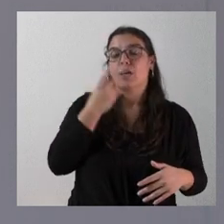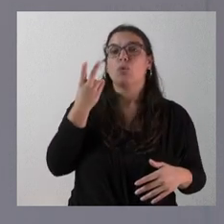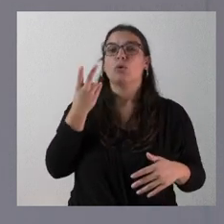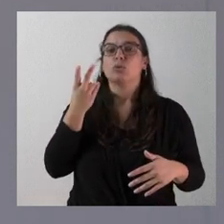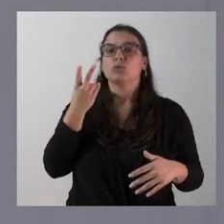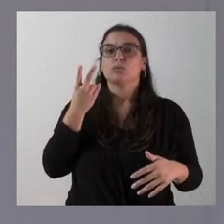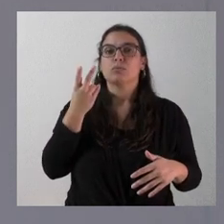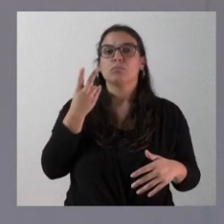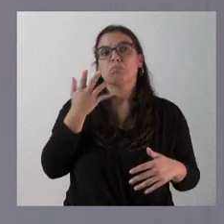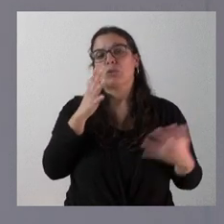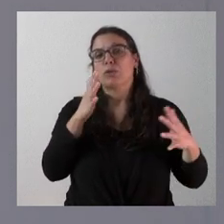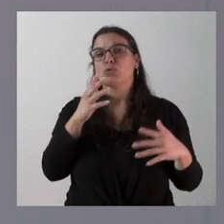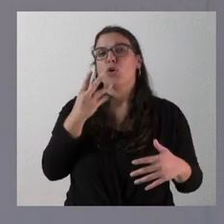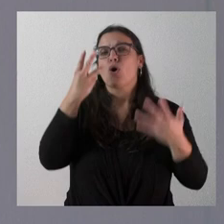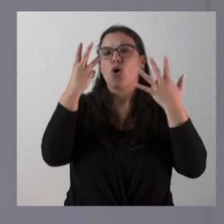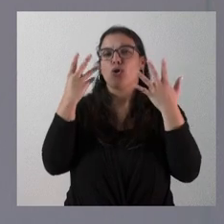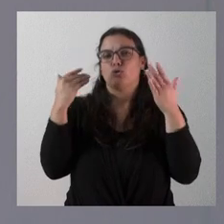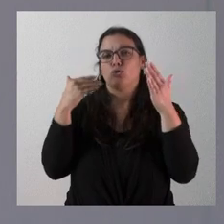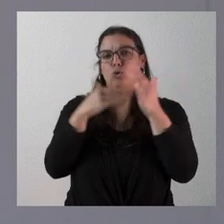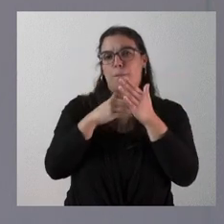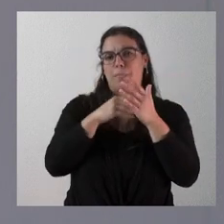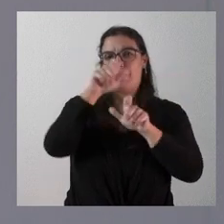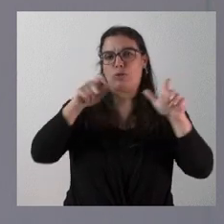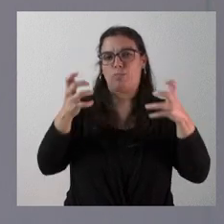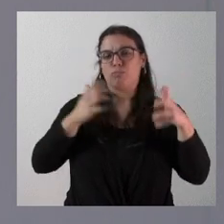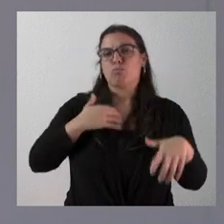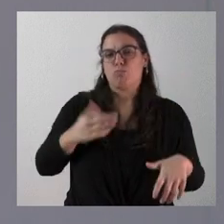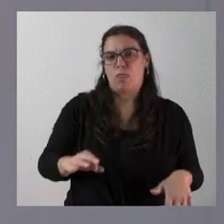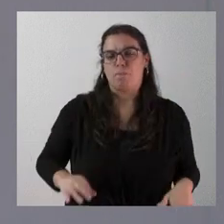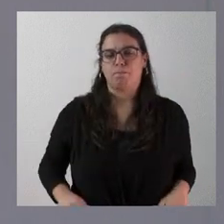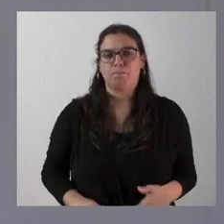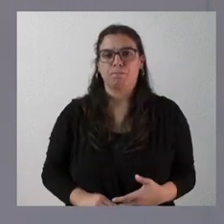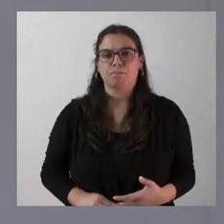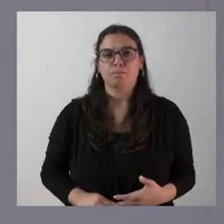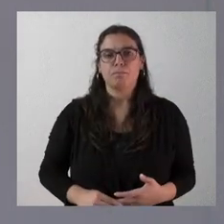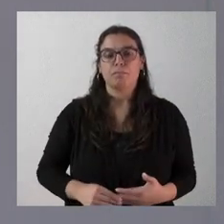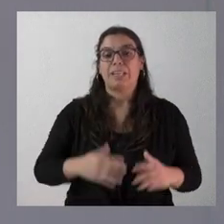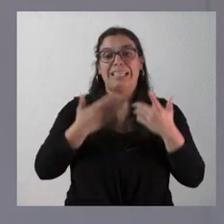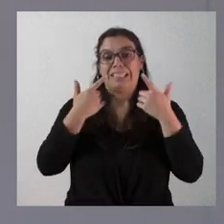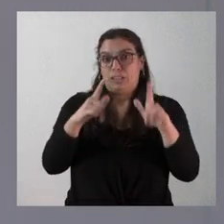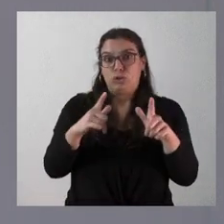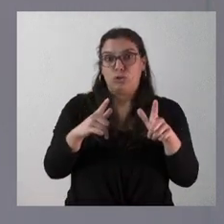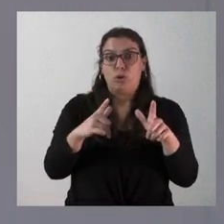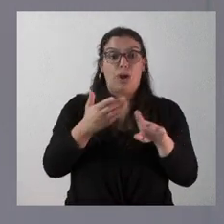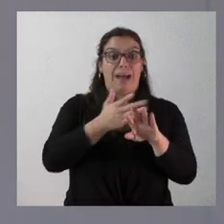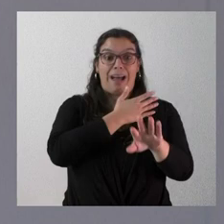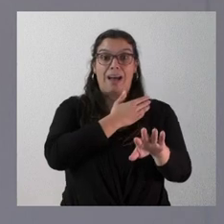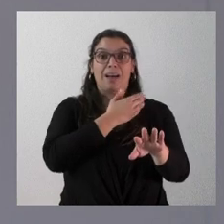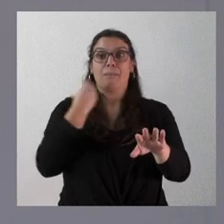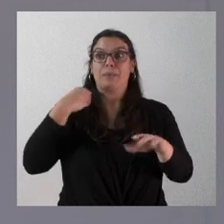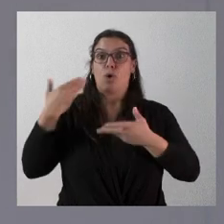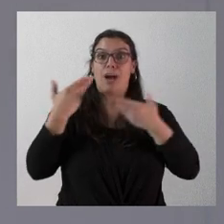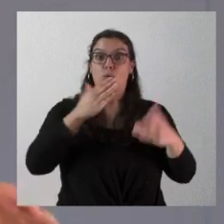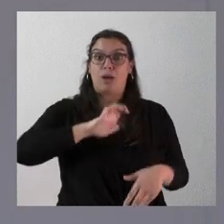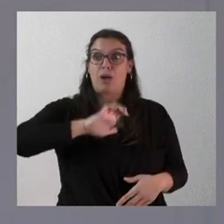ganaderos unos 8.000 beneficiarios estamos hablando de sectores como les digo que no recibieron la ayuda